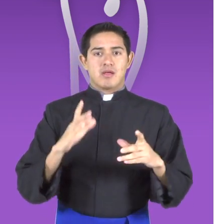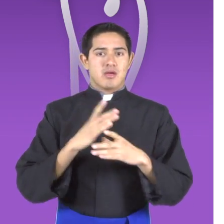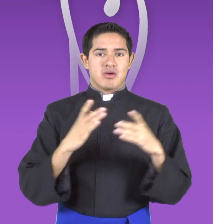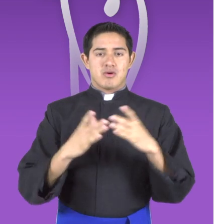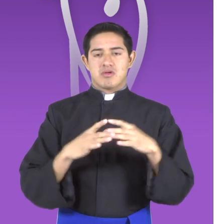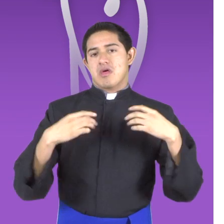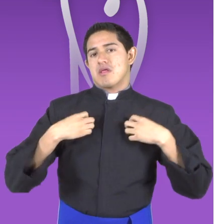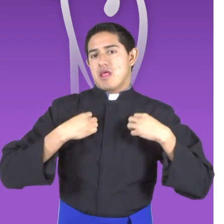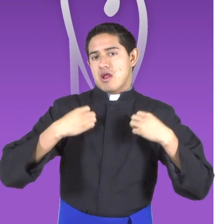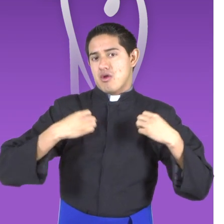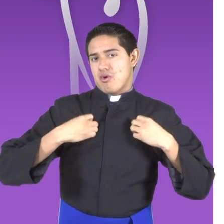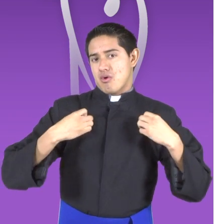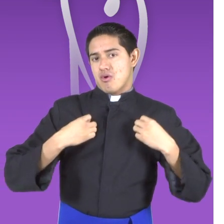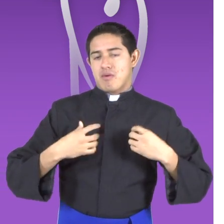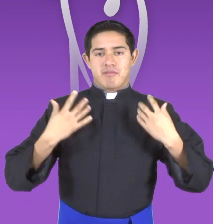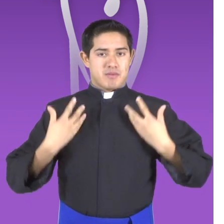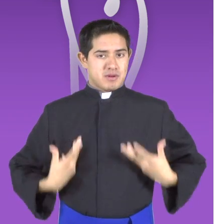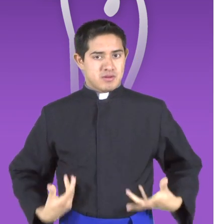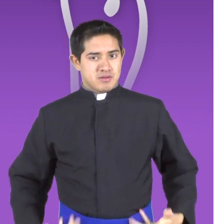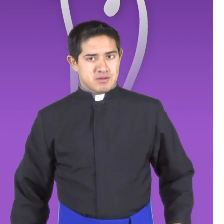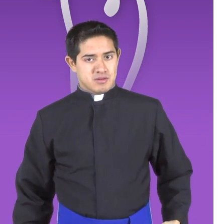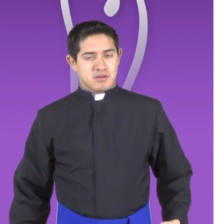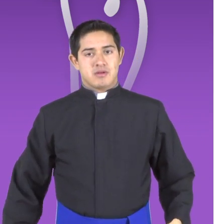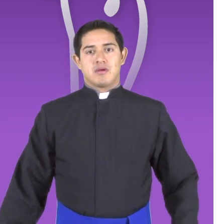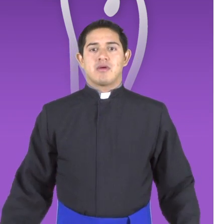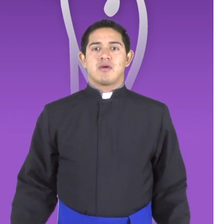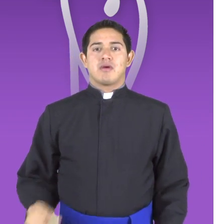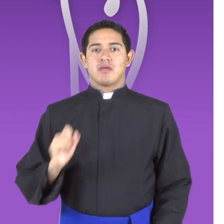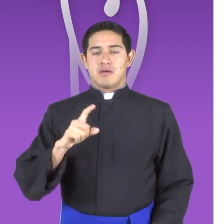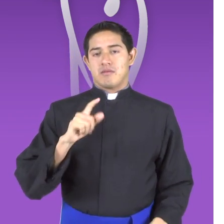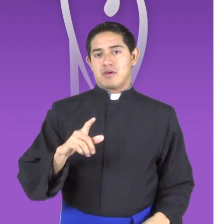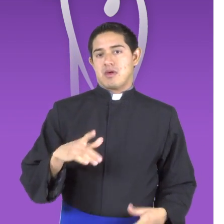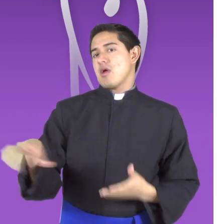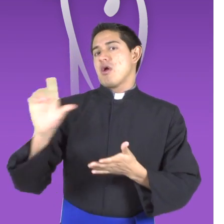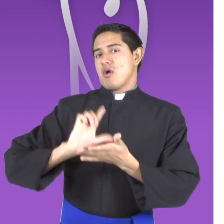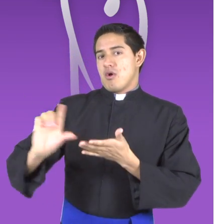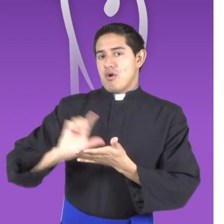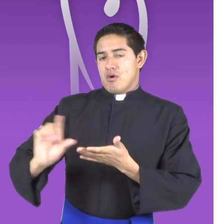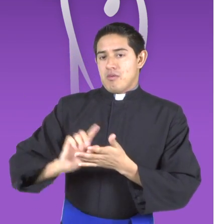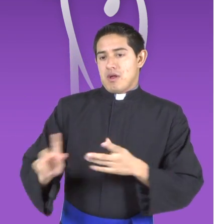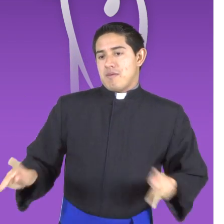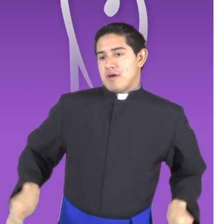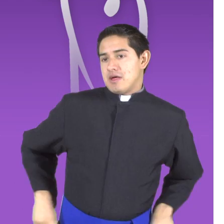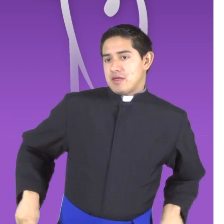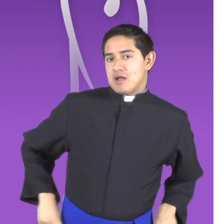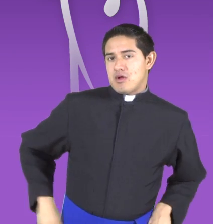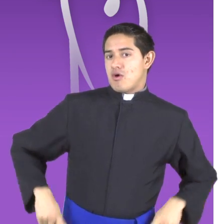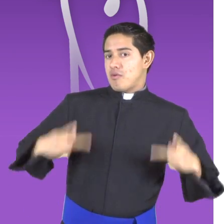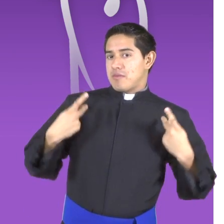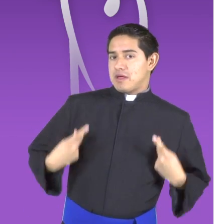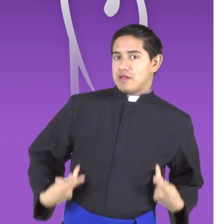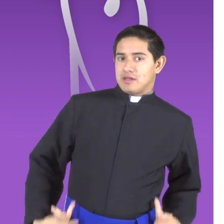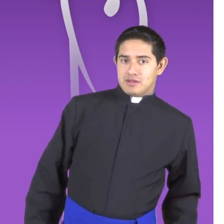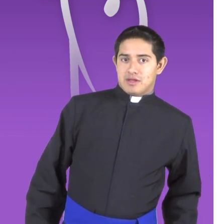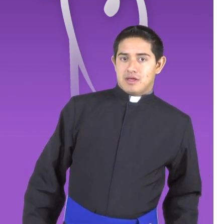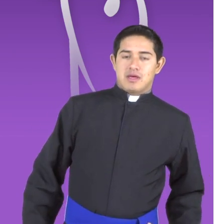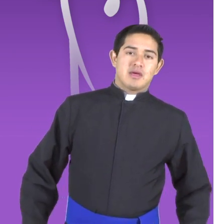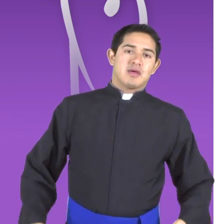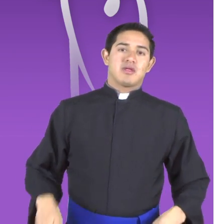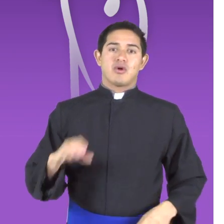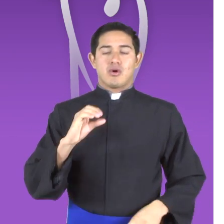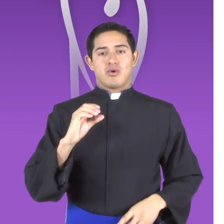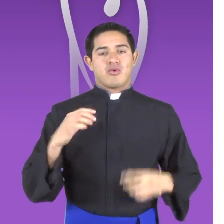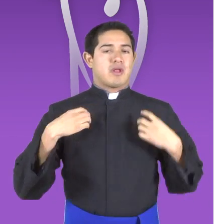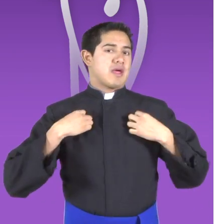aspecto físico. Tal vez me voy a poner a dieta, tal vez voy a comprar un pantalón, un vestido, unos